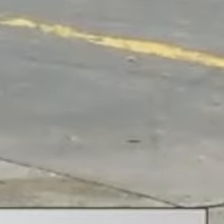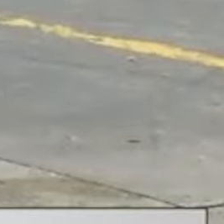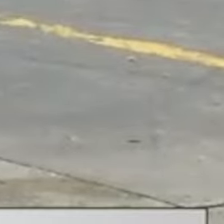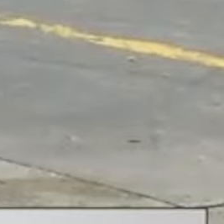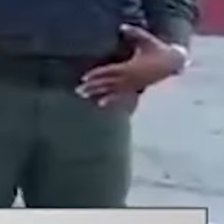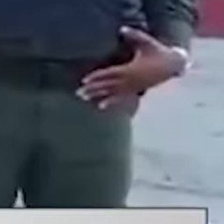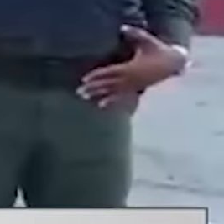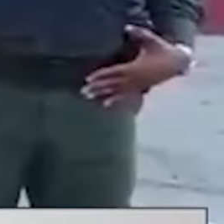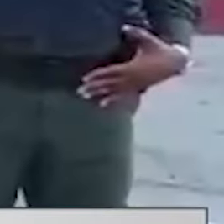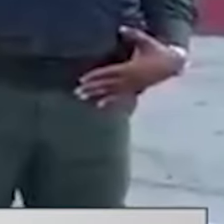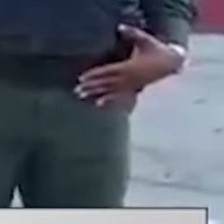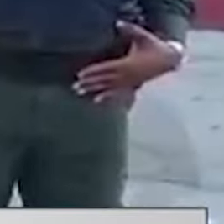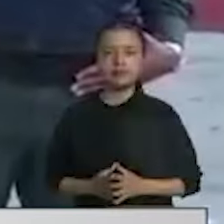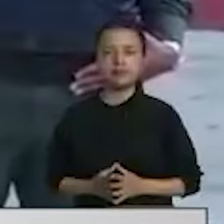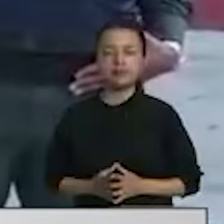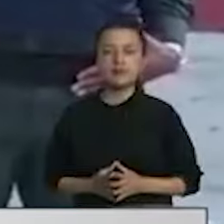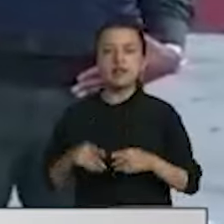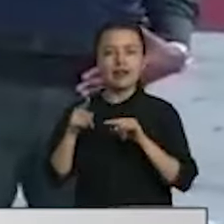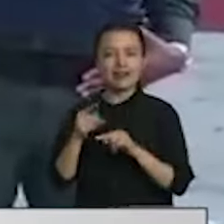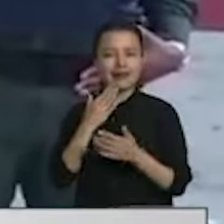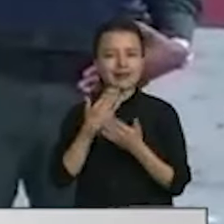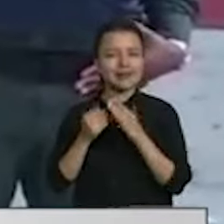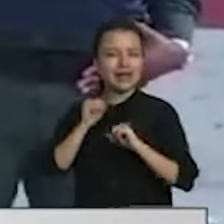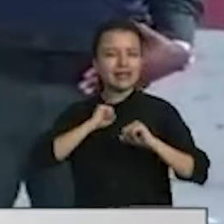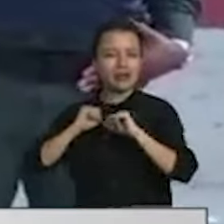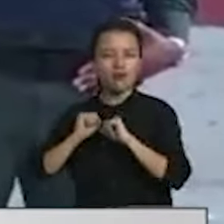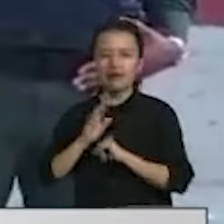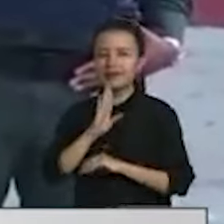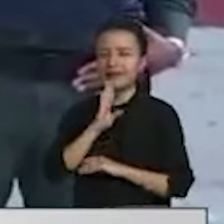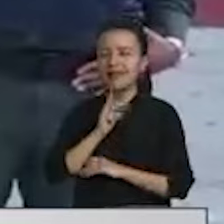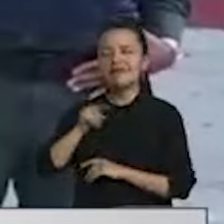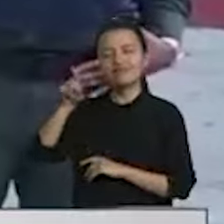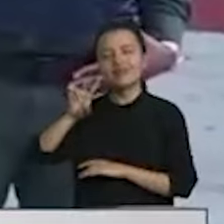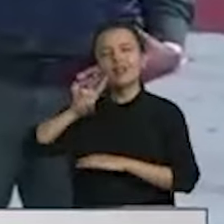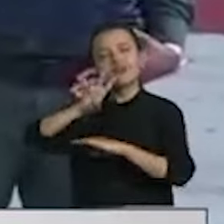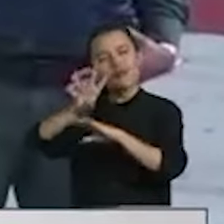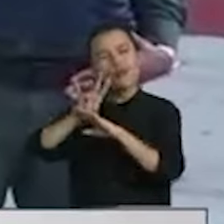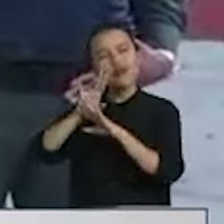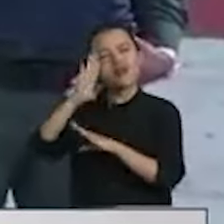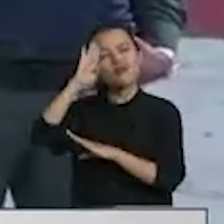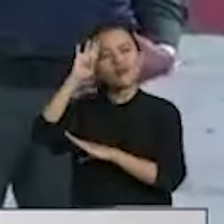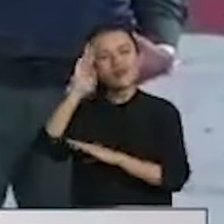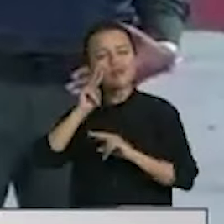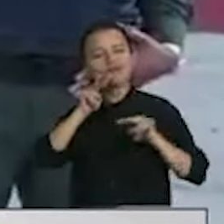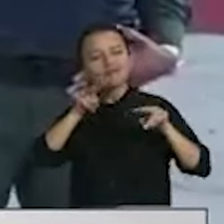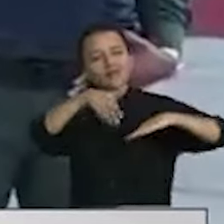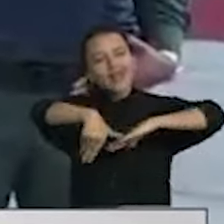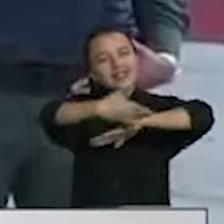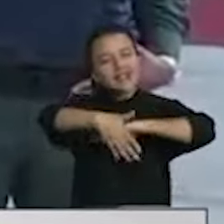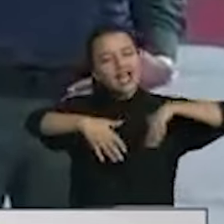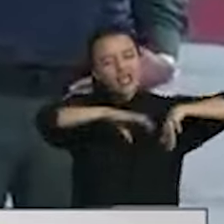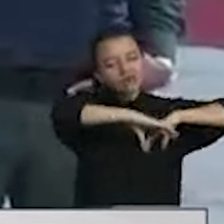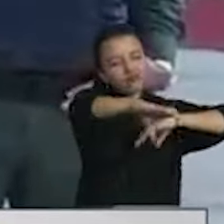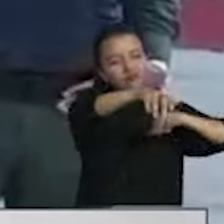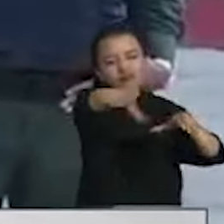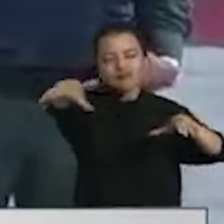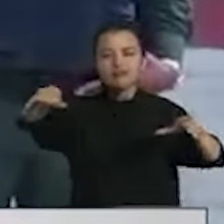motocicleta. Gracias a las labores desarrolladas por el Modelo Nacional de Vigilancia Comunitaria por Cuadrantes en sus actividades de